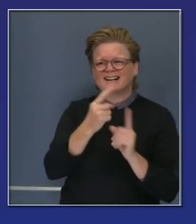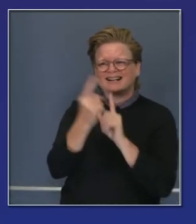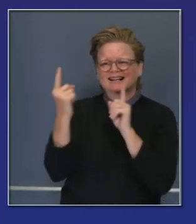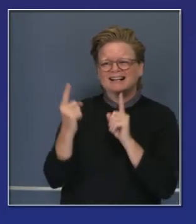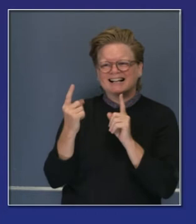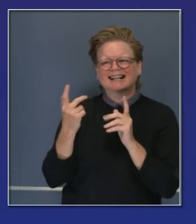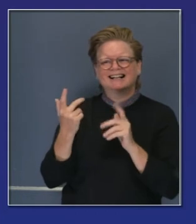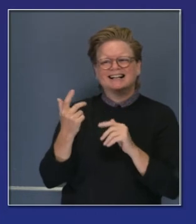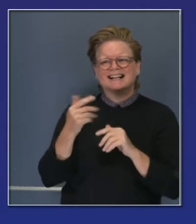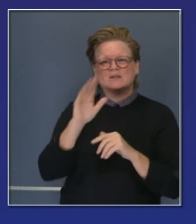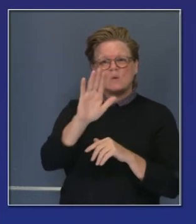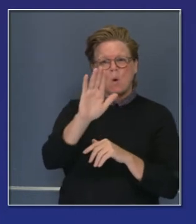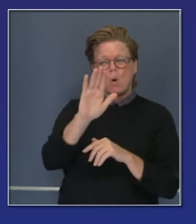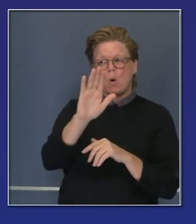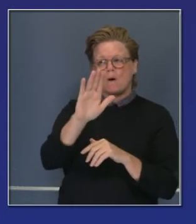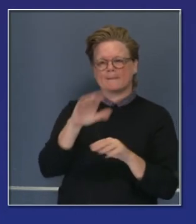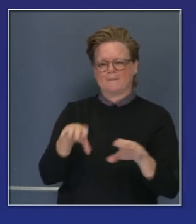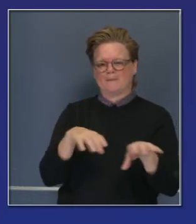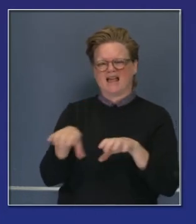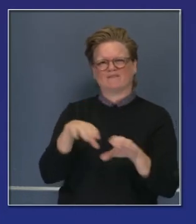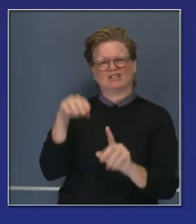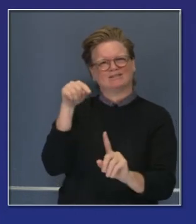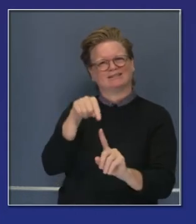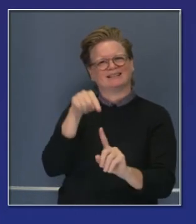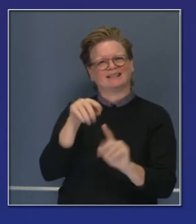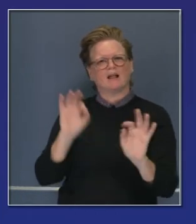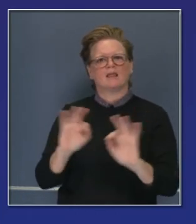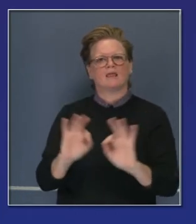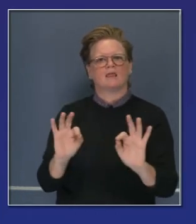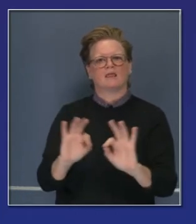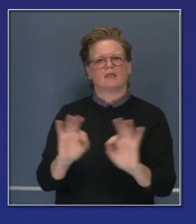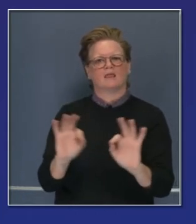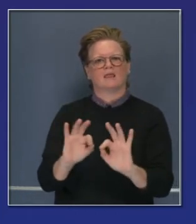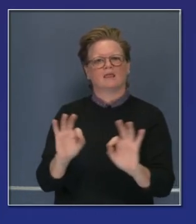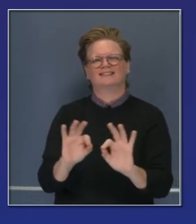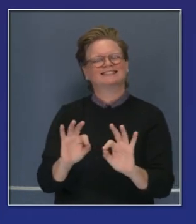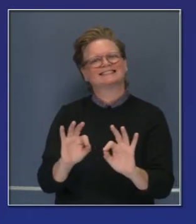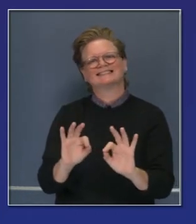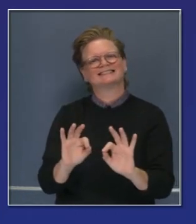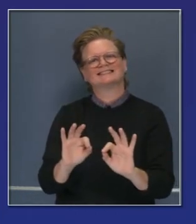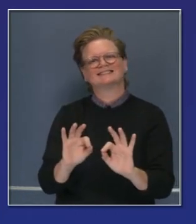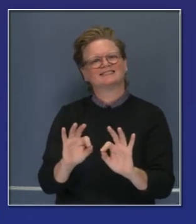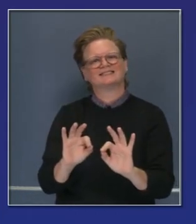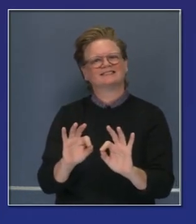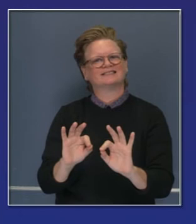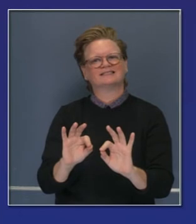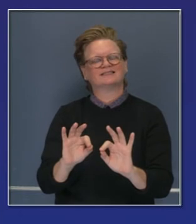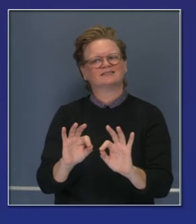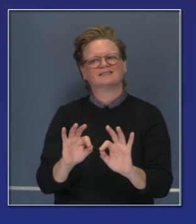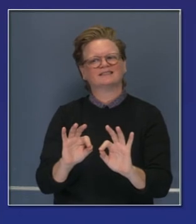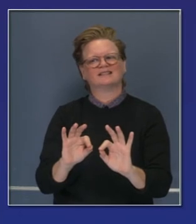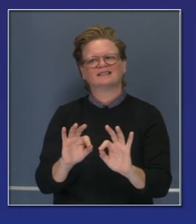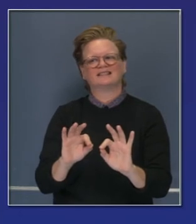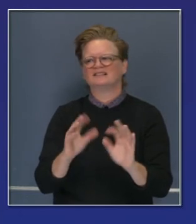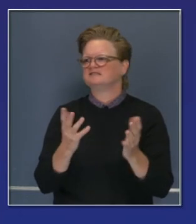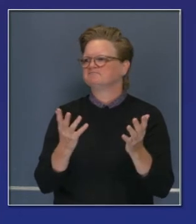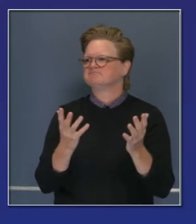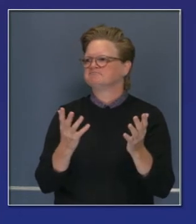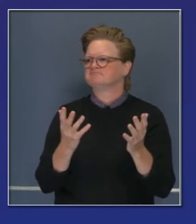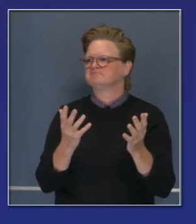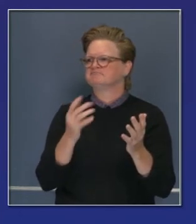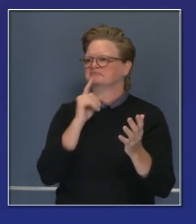acciones importan ahora más que nunca, más que cualquier cosa que pueda decir un funcionario de salubridad.